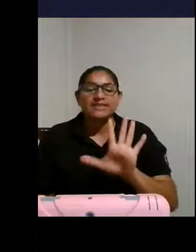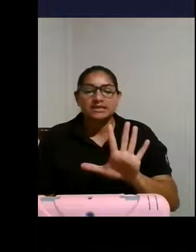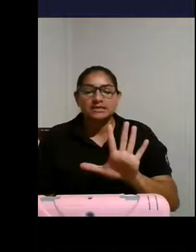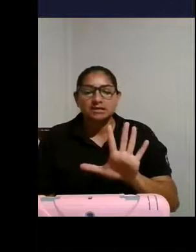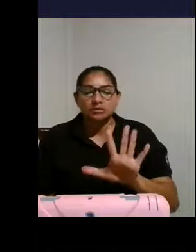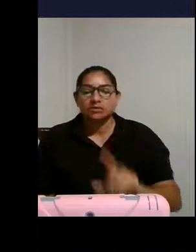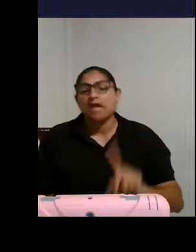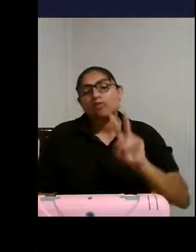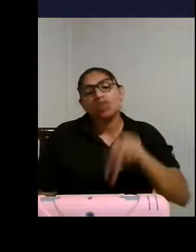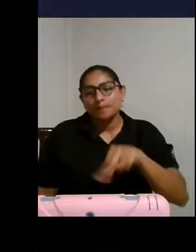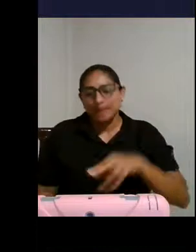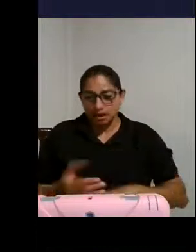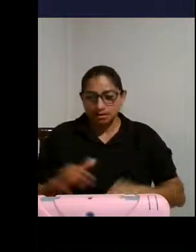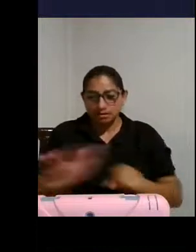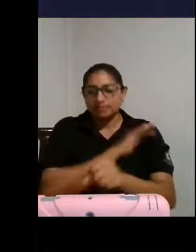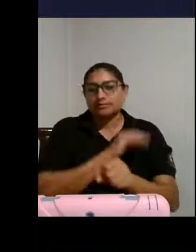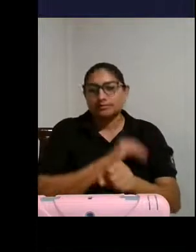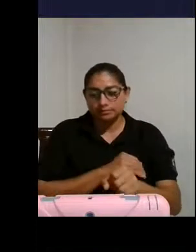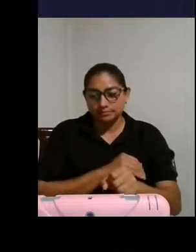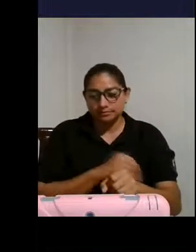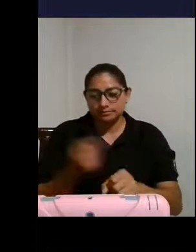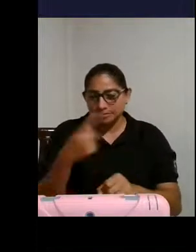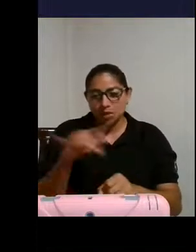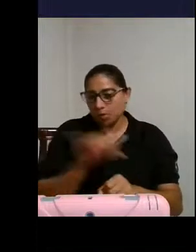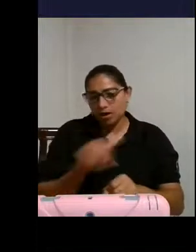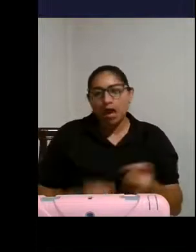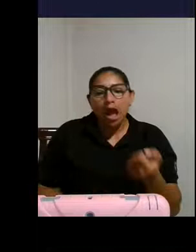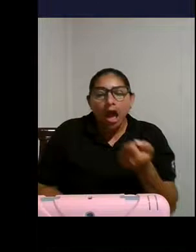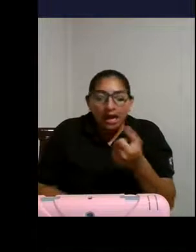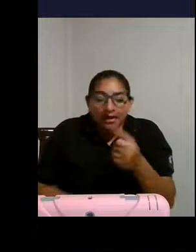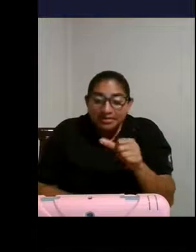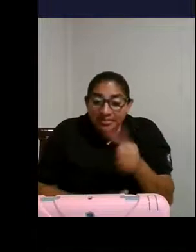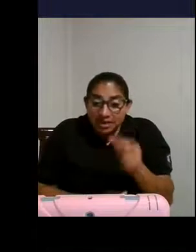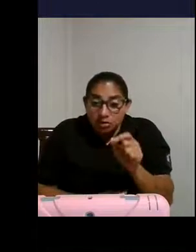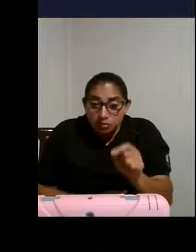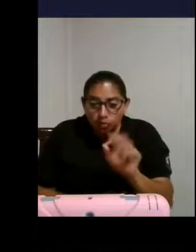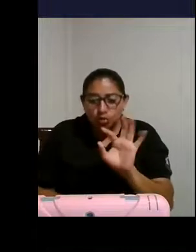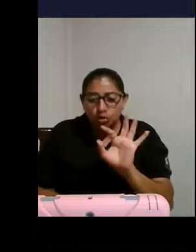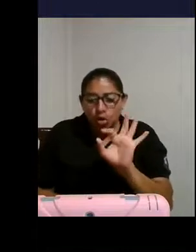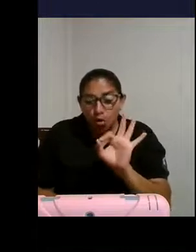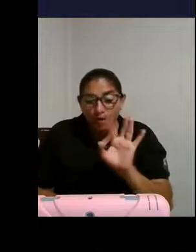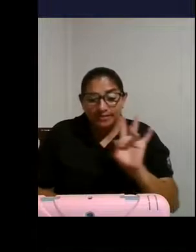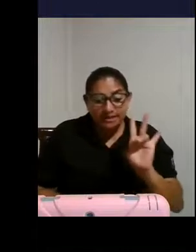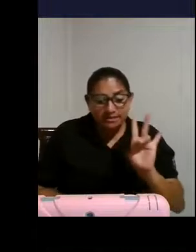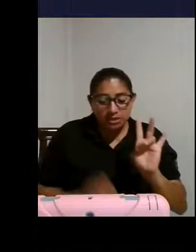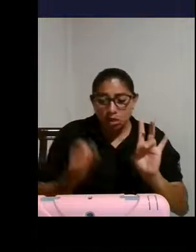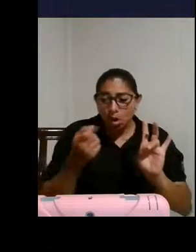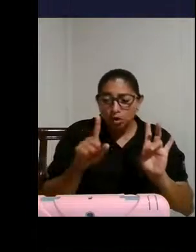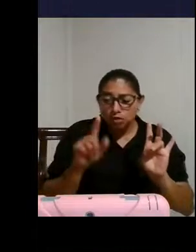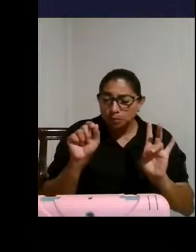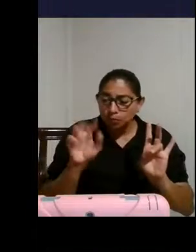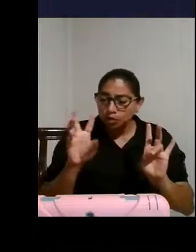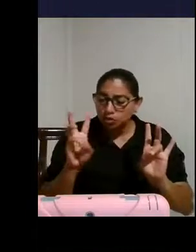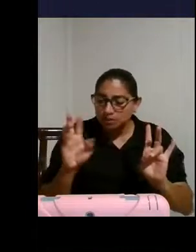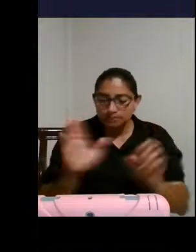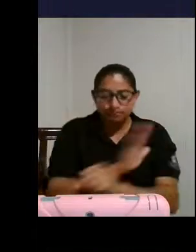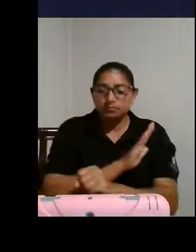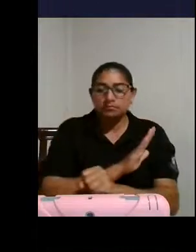es 11. Pues bien, lo que quería gráficamente es que ustedes vieran qué es lo que estamos